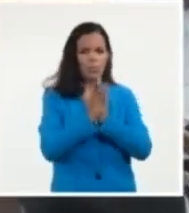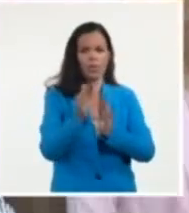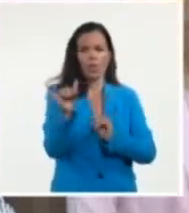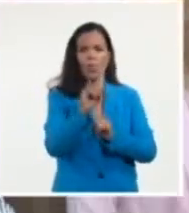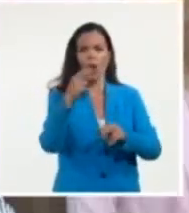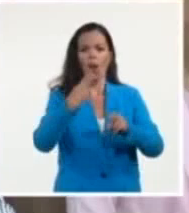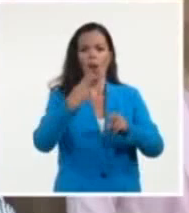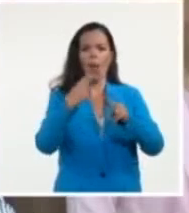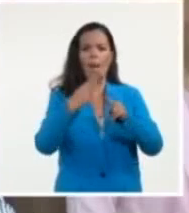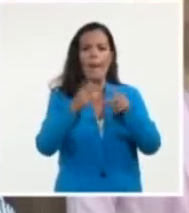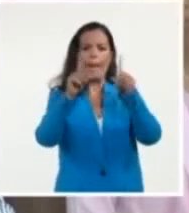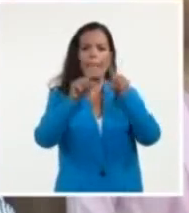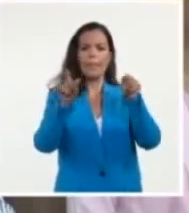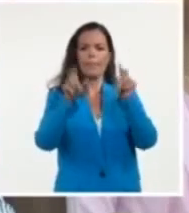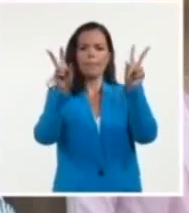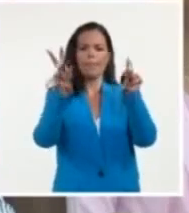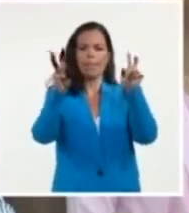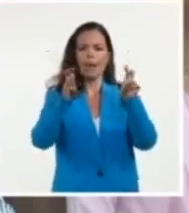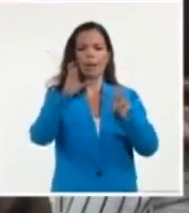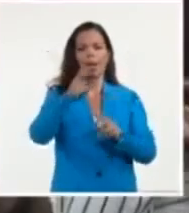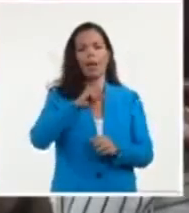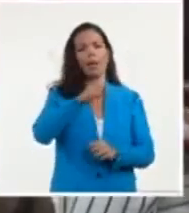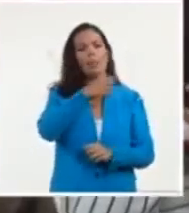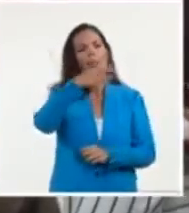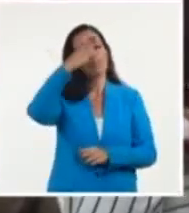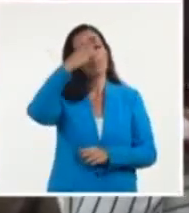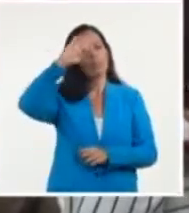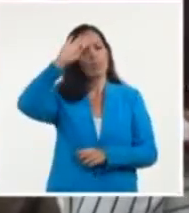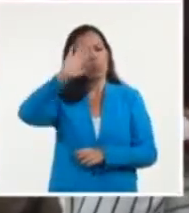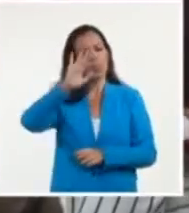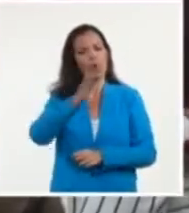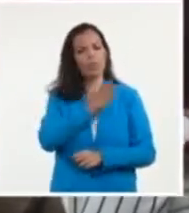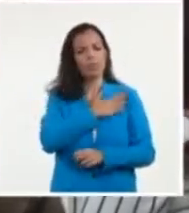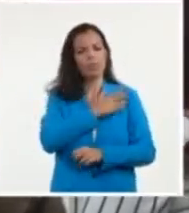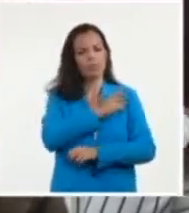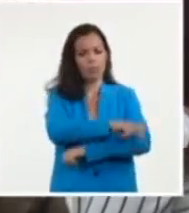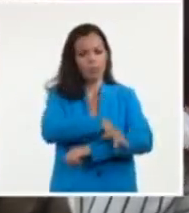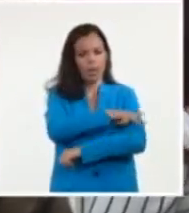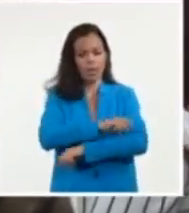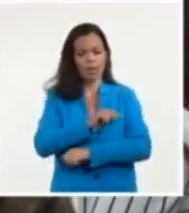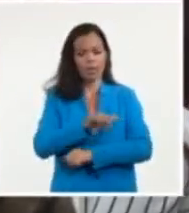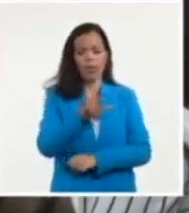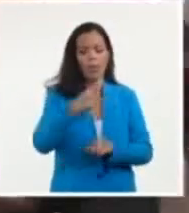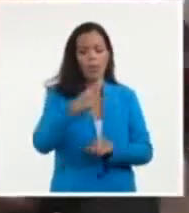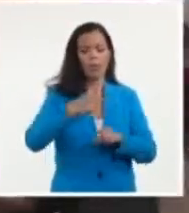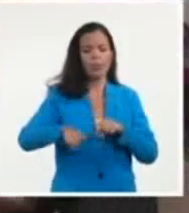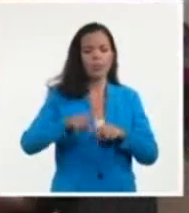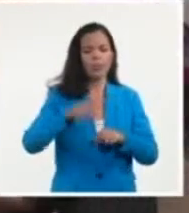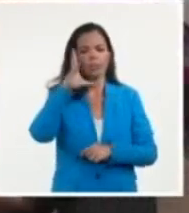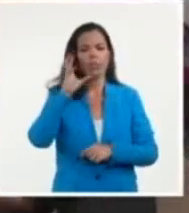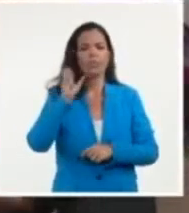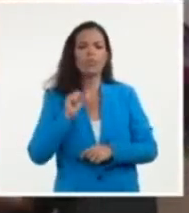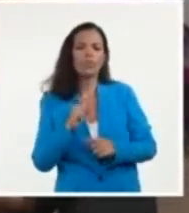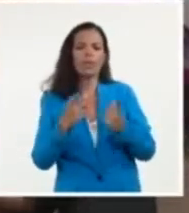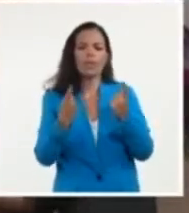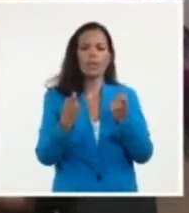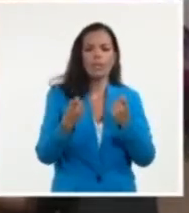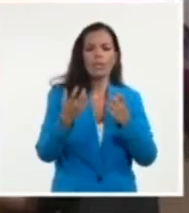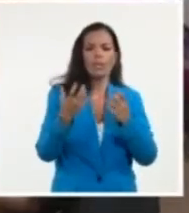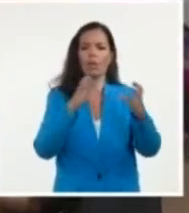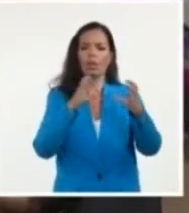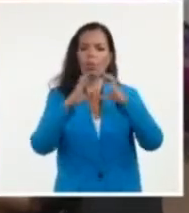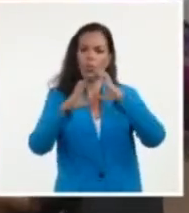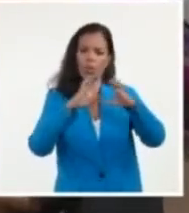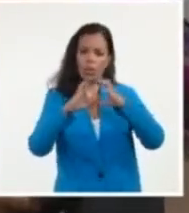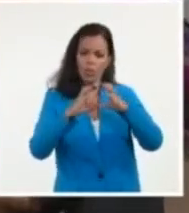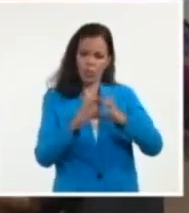respaldo y protección al periodista ante las creaciones y la comprensión por directivos sobre la necesidad de la comunicación institucional. De